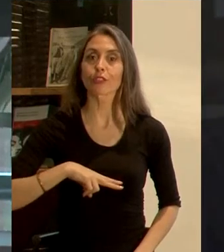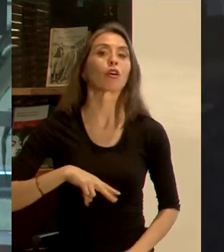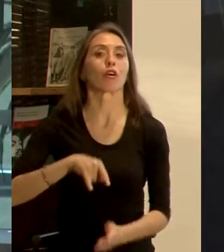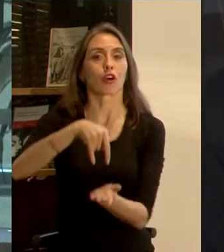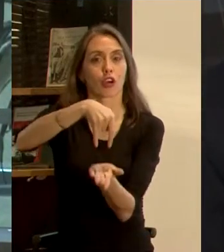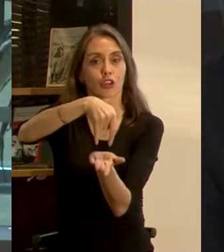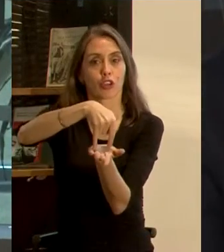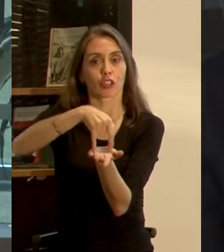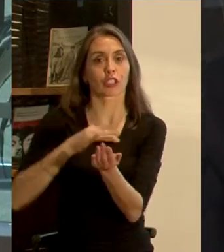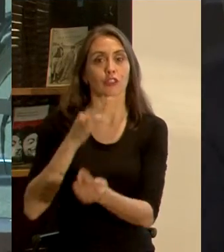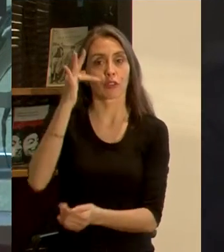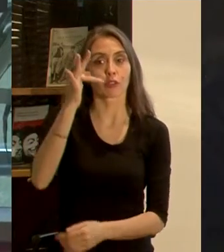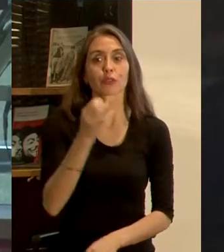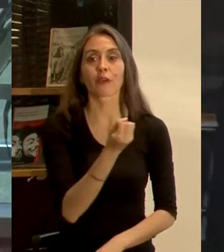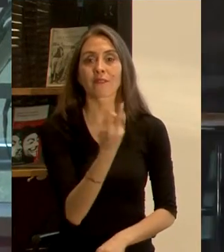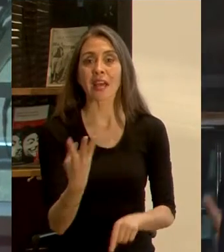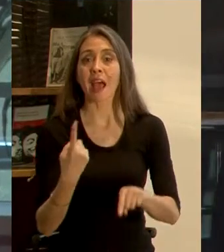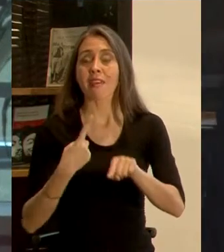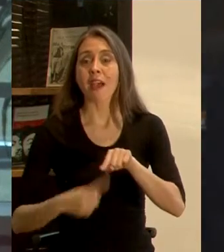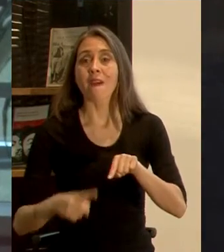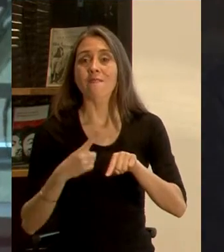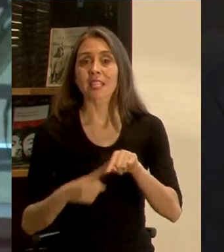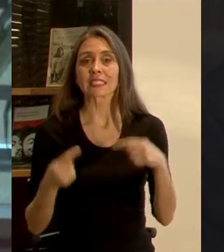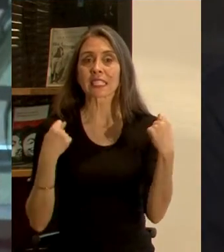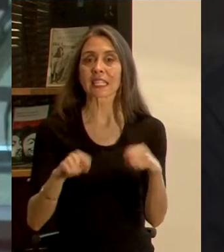Congreso al Futuro en varias oportunidades